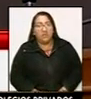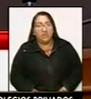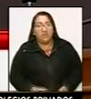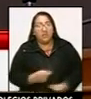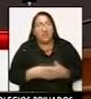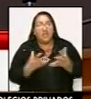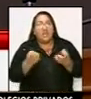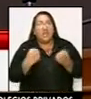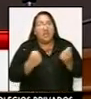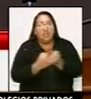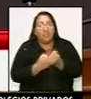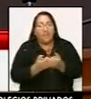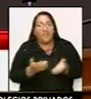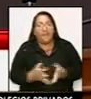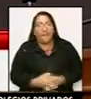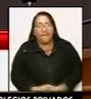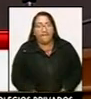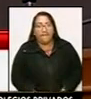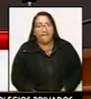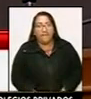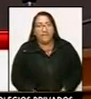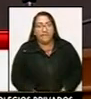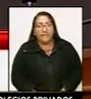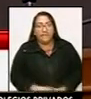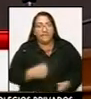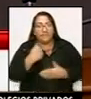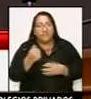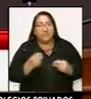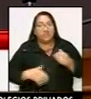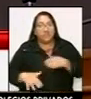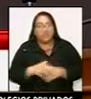qué quieren apoyar? Donarles el terreno.